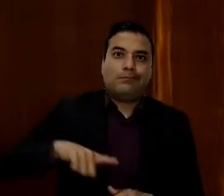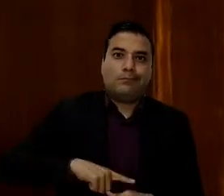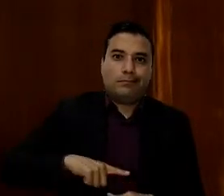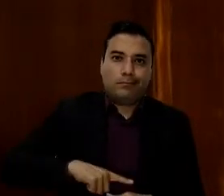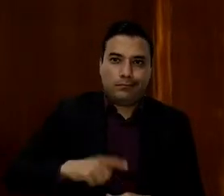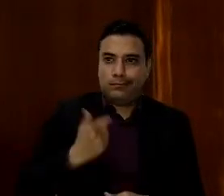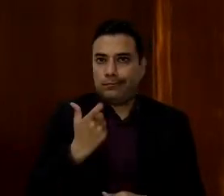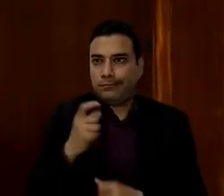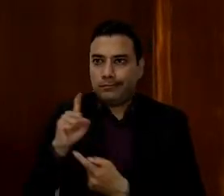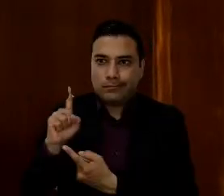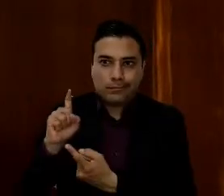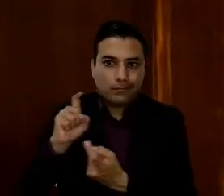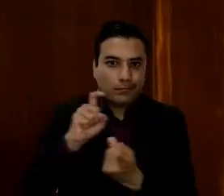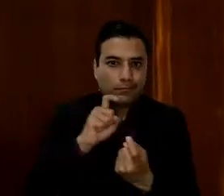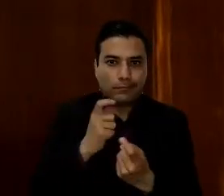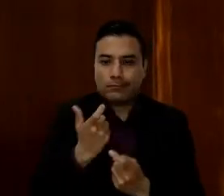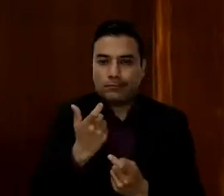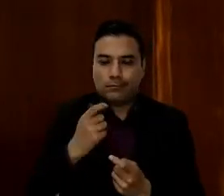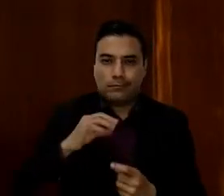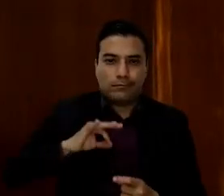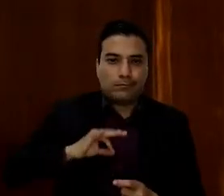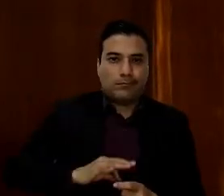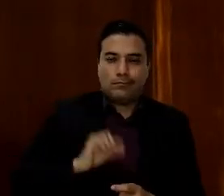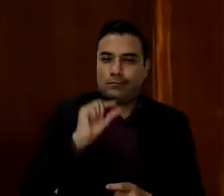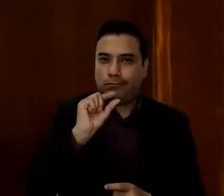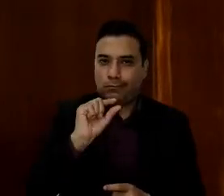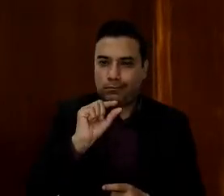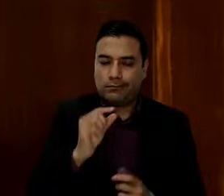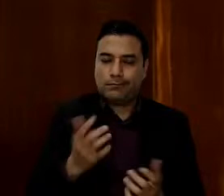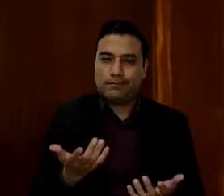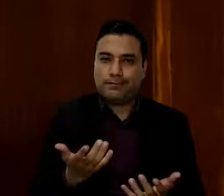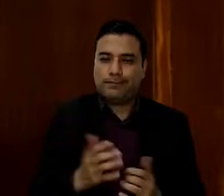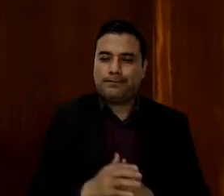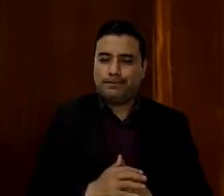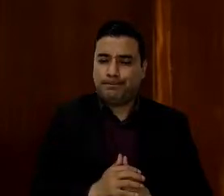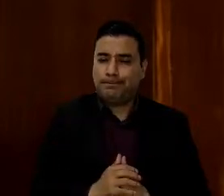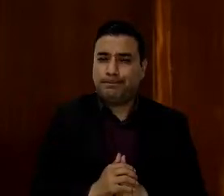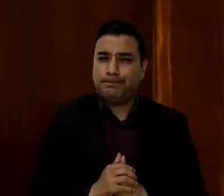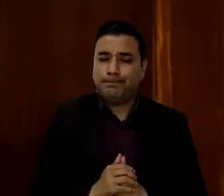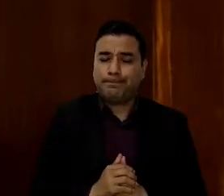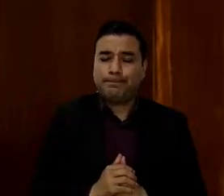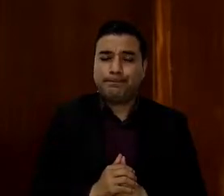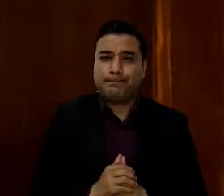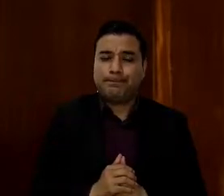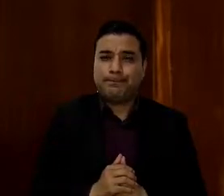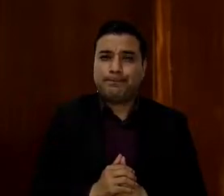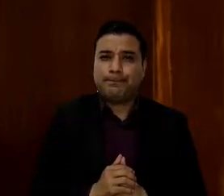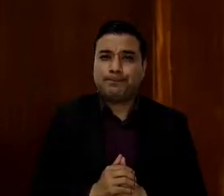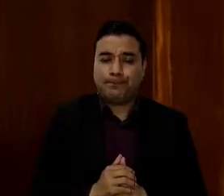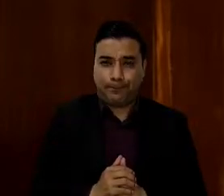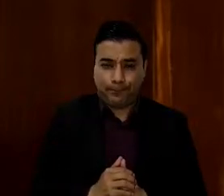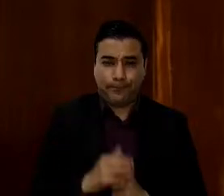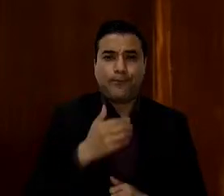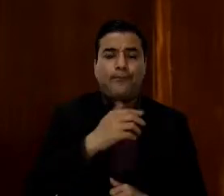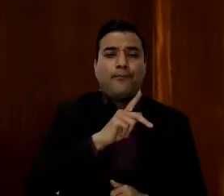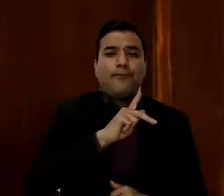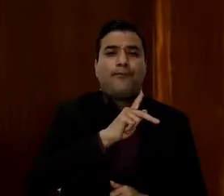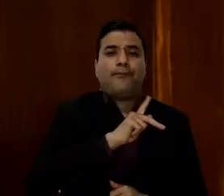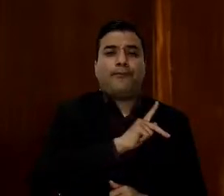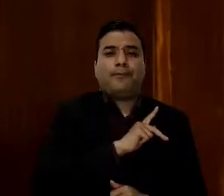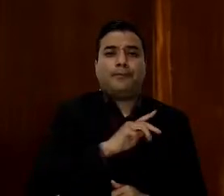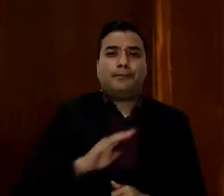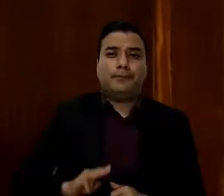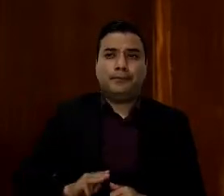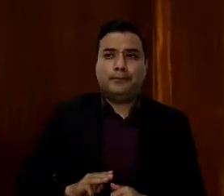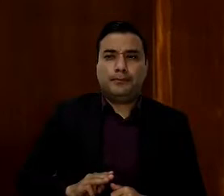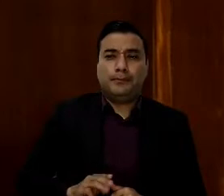pública. En ese sentido, una de las razones expuestas por las y los presidentes